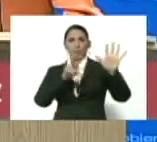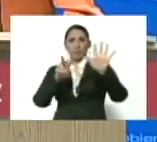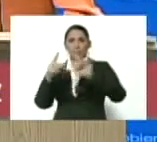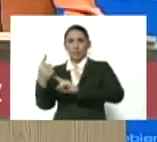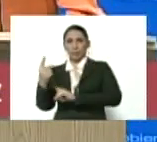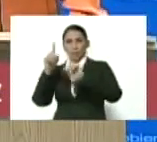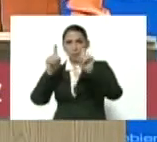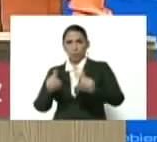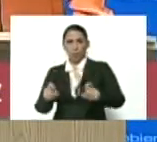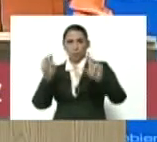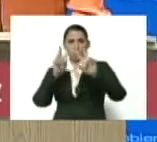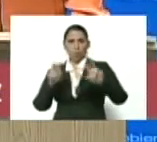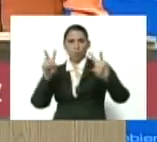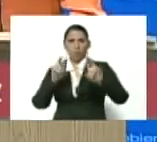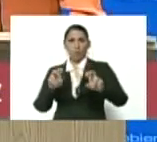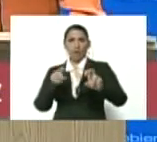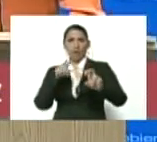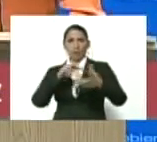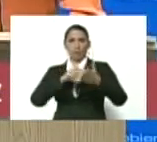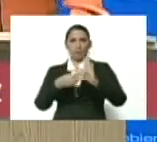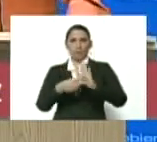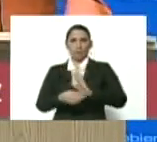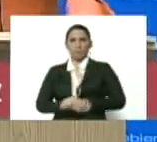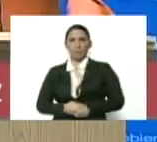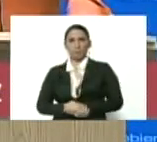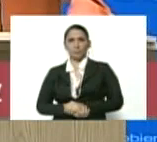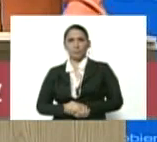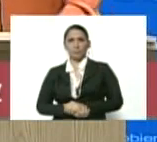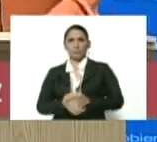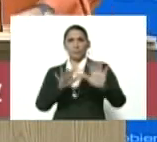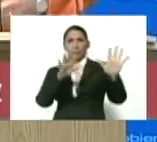502.771 pruebas. Esto representa